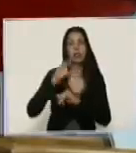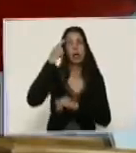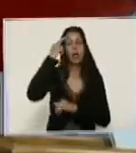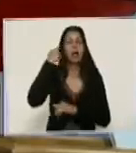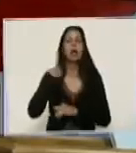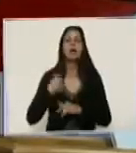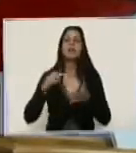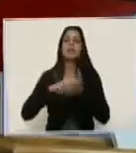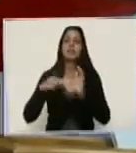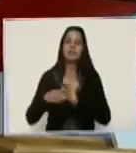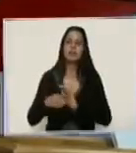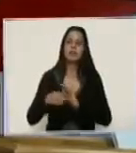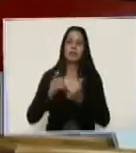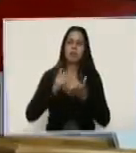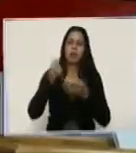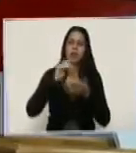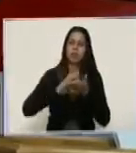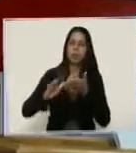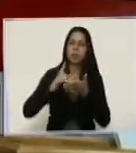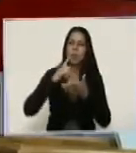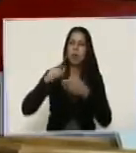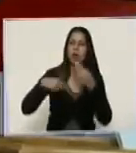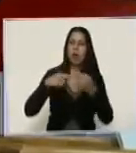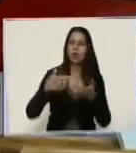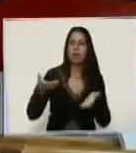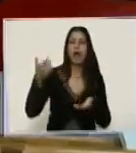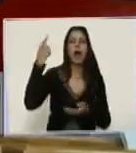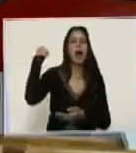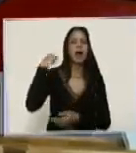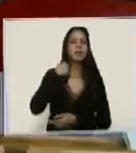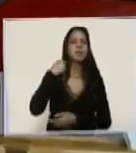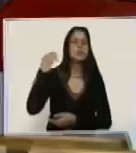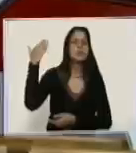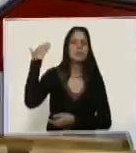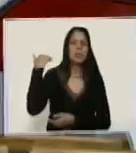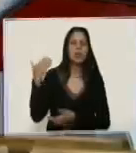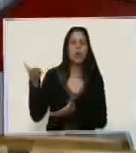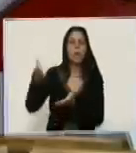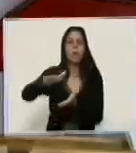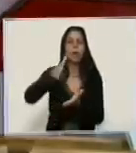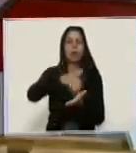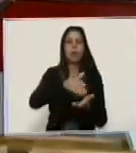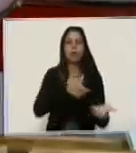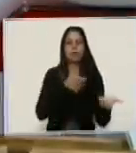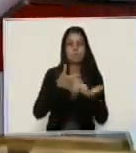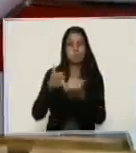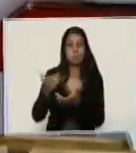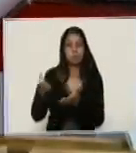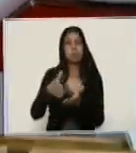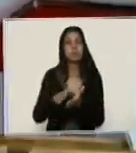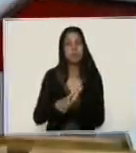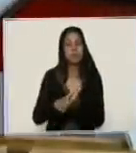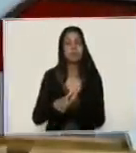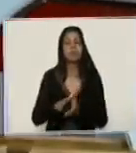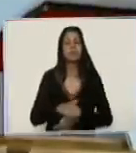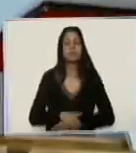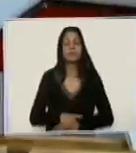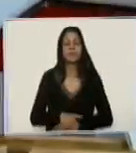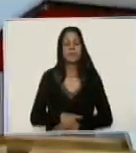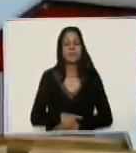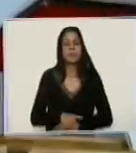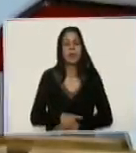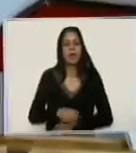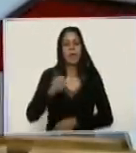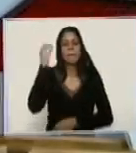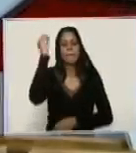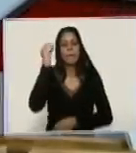cuya acción totalitaria y fascista llenó de muerte y desolación el siglo XX latinoamericano.